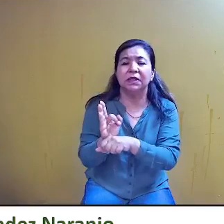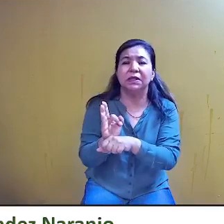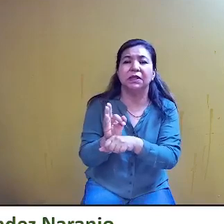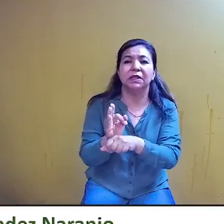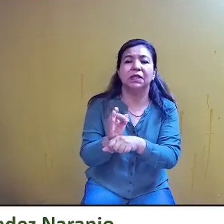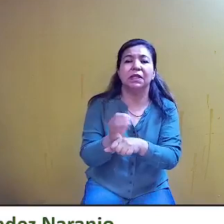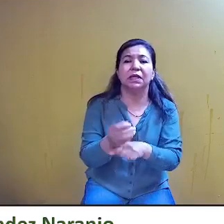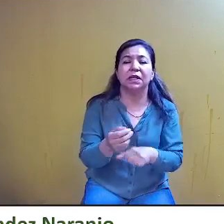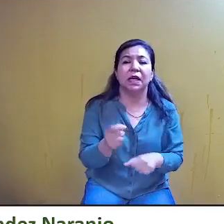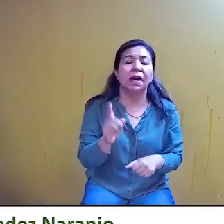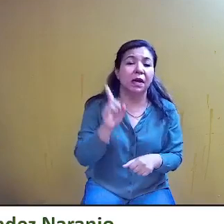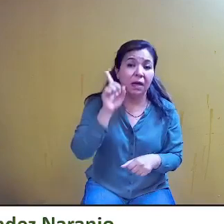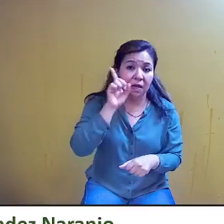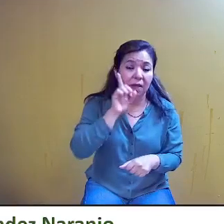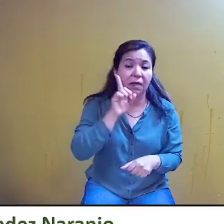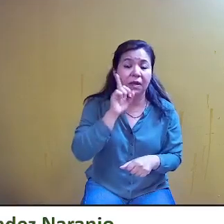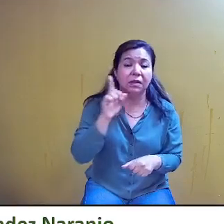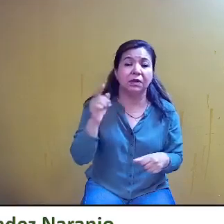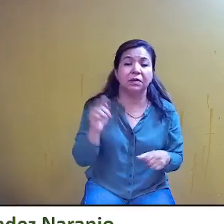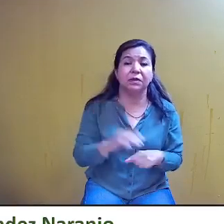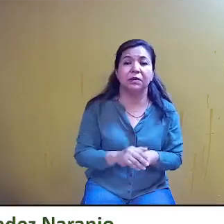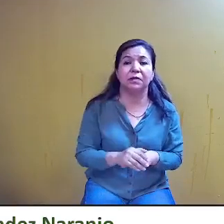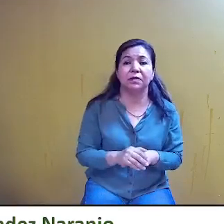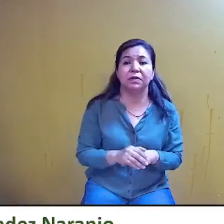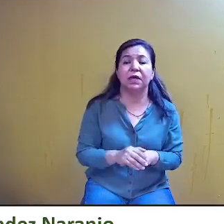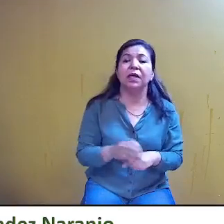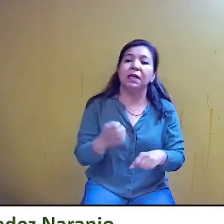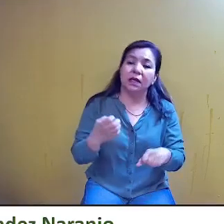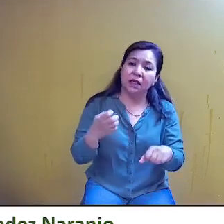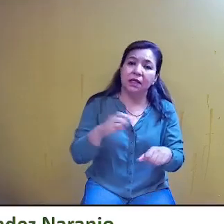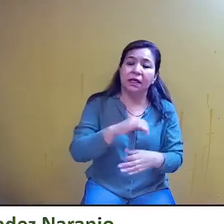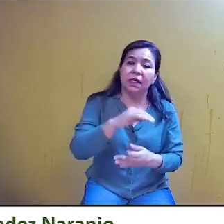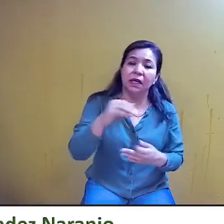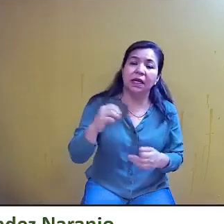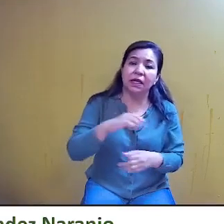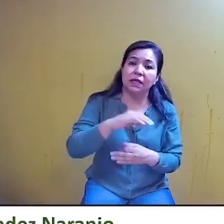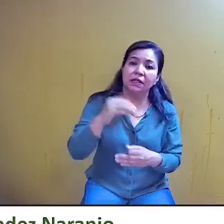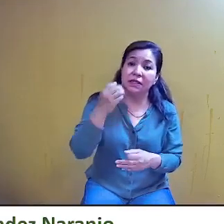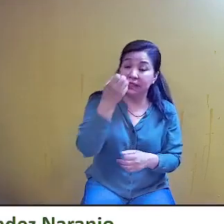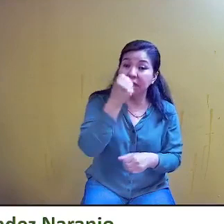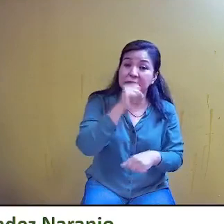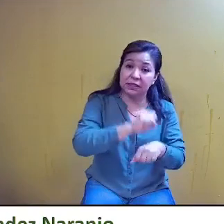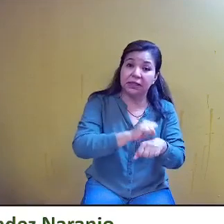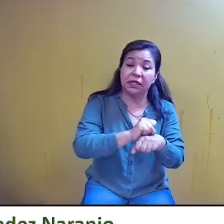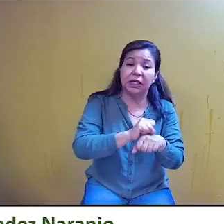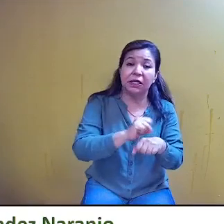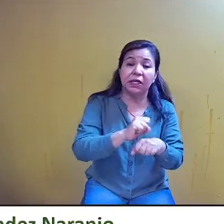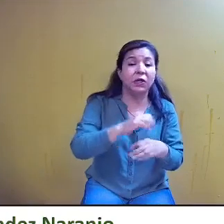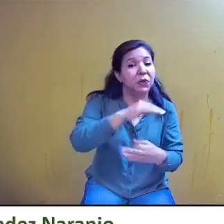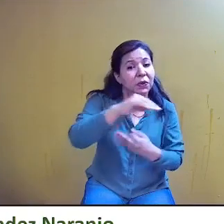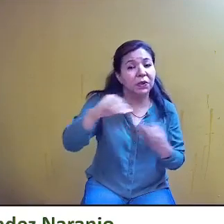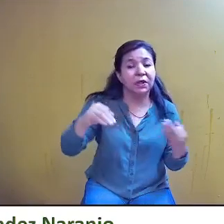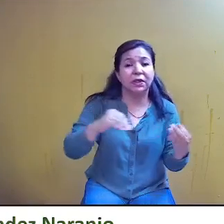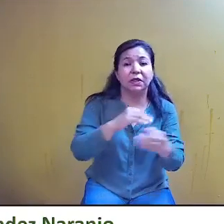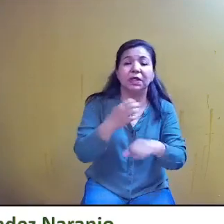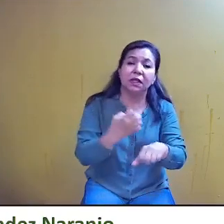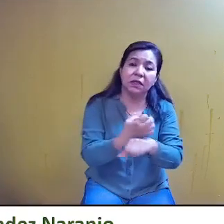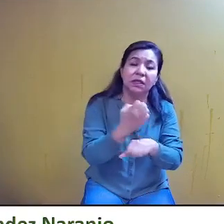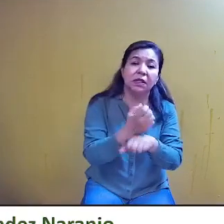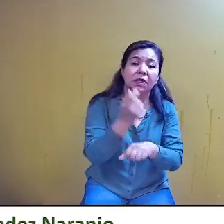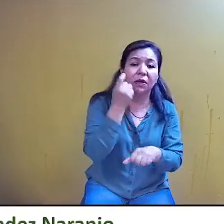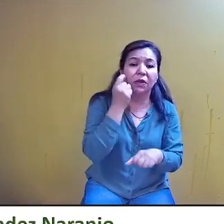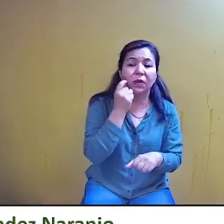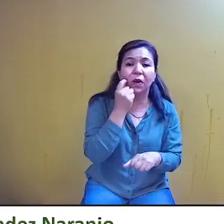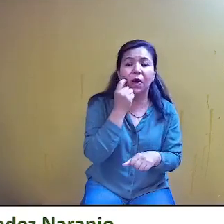denunciante. Se requiere al secretario general de Gobierno del Estado informe sobre las gestiones realizadas para que coadyuven el cumplimiento de la disculpa